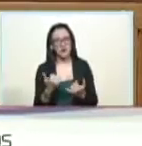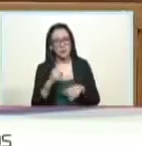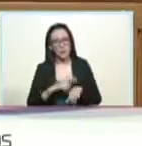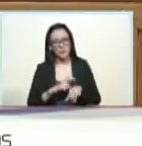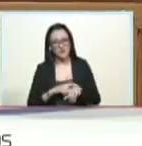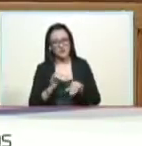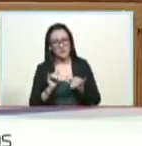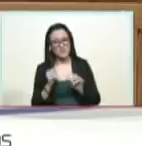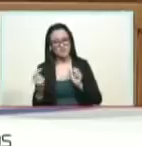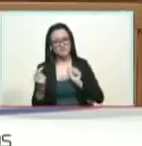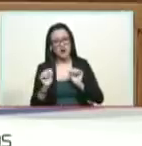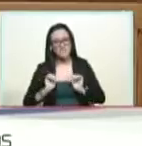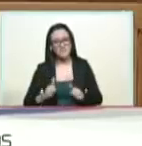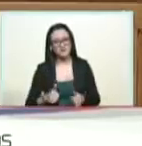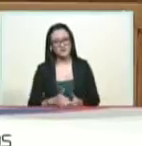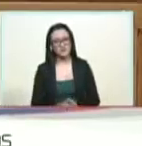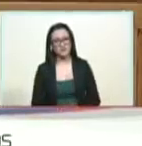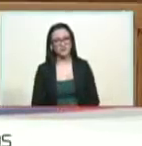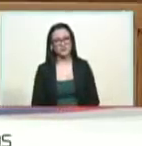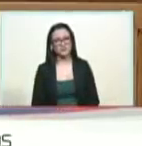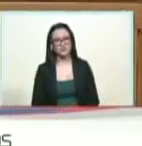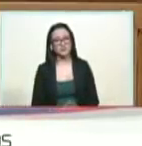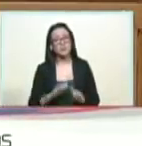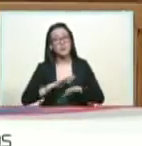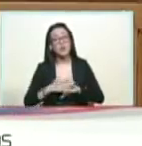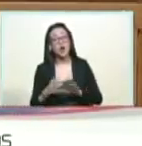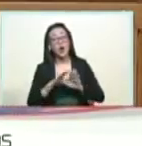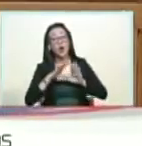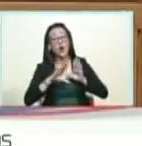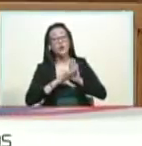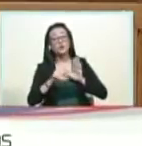porque la Constitución obliga